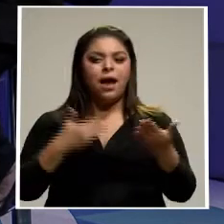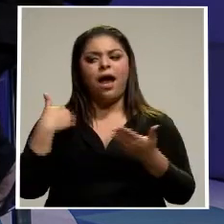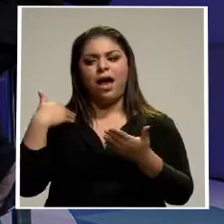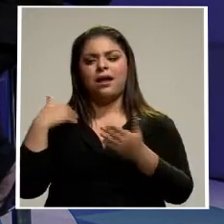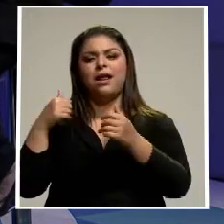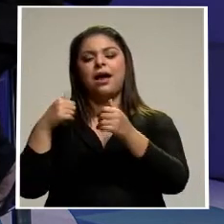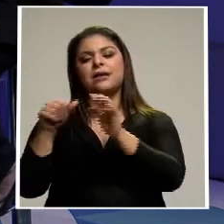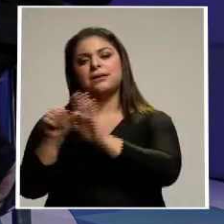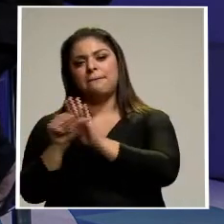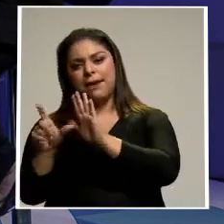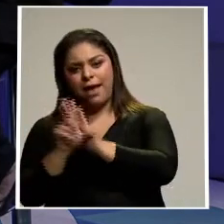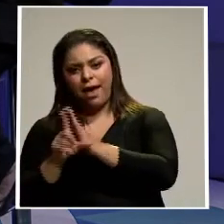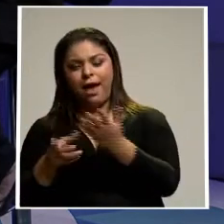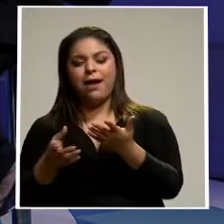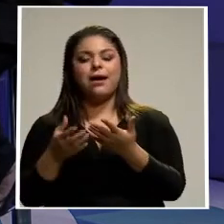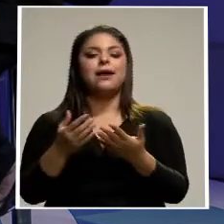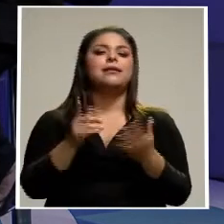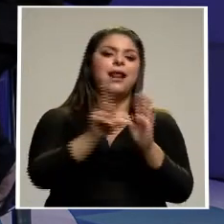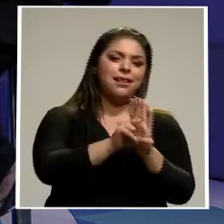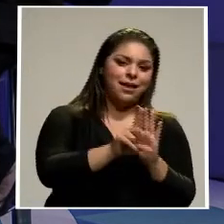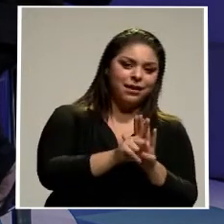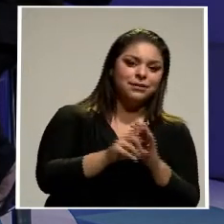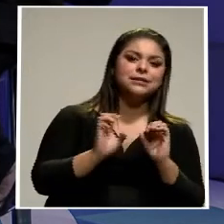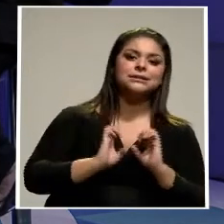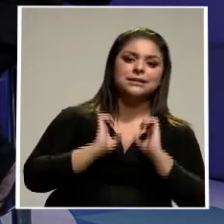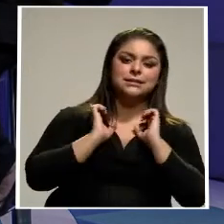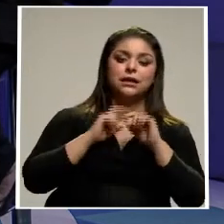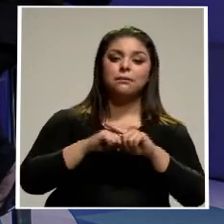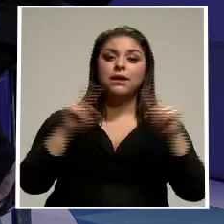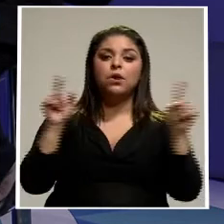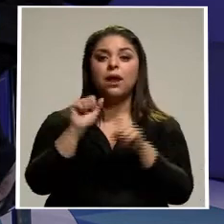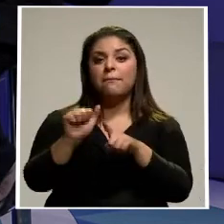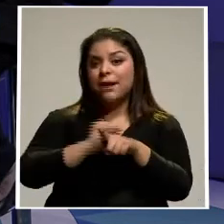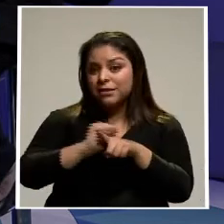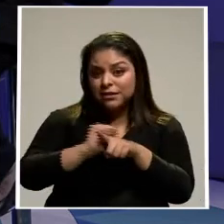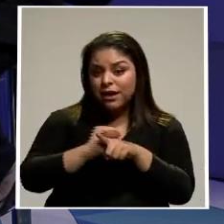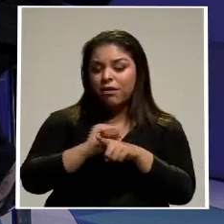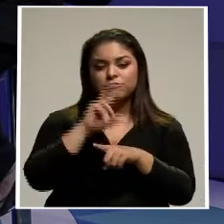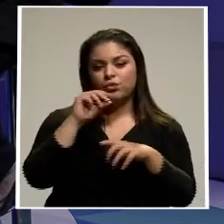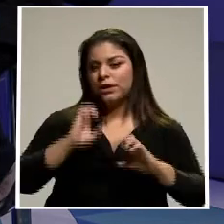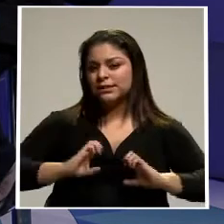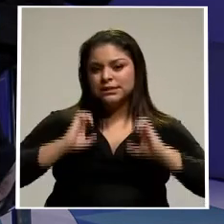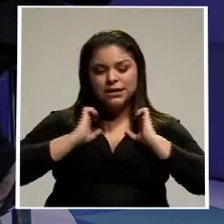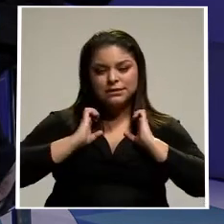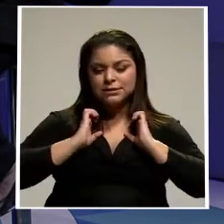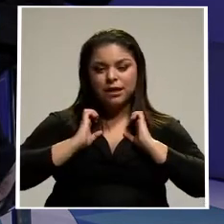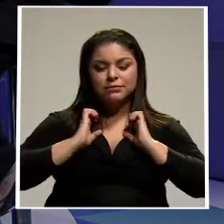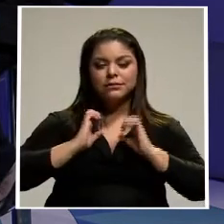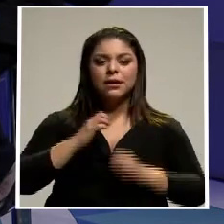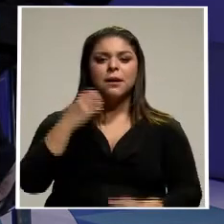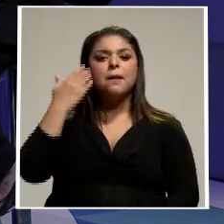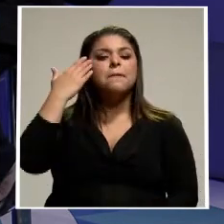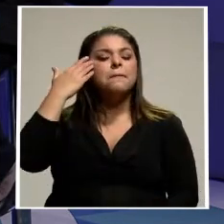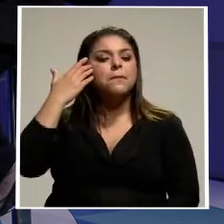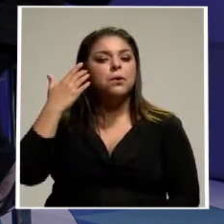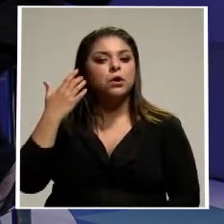lo promulgó, la ley existe, pero en la práctica no existe, porque